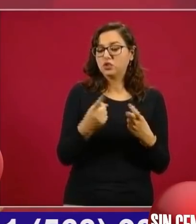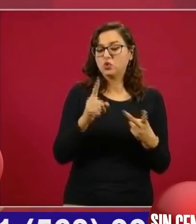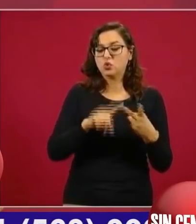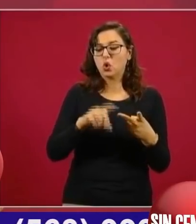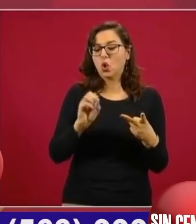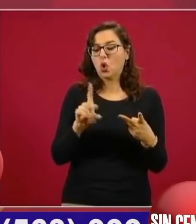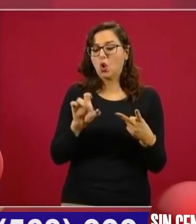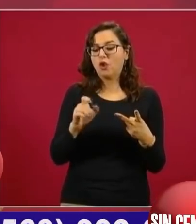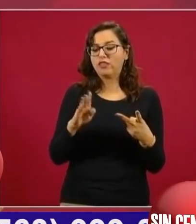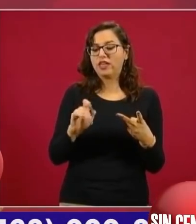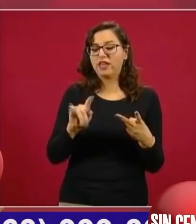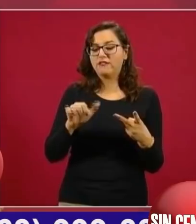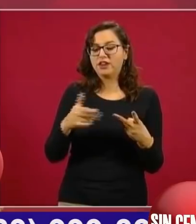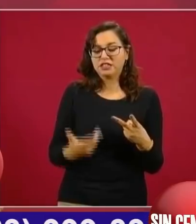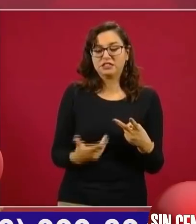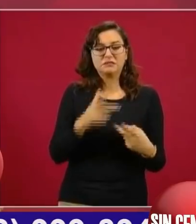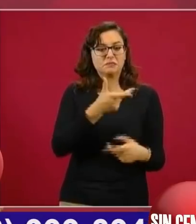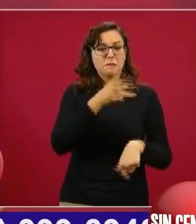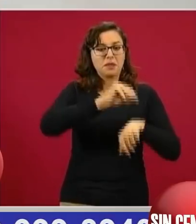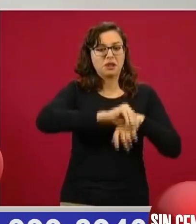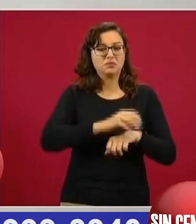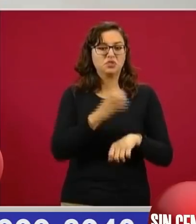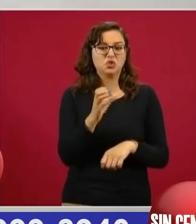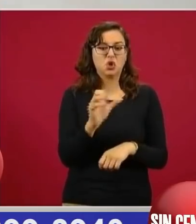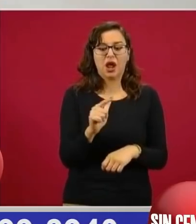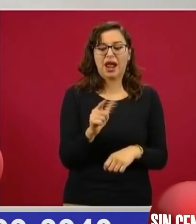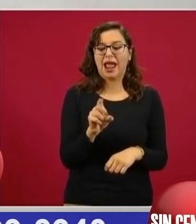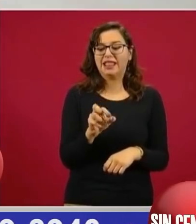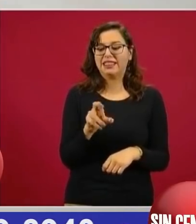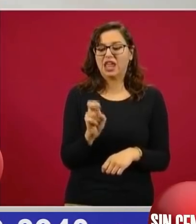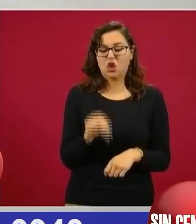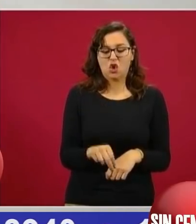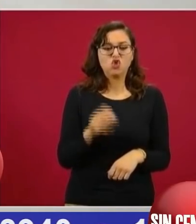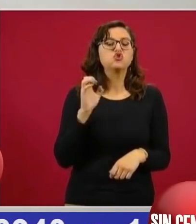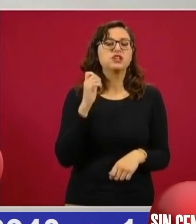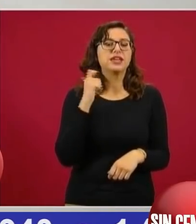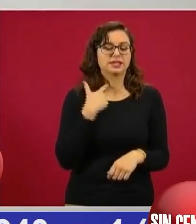permiso que dio Calderón y que continuó Peña,